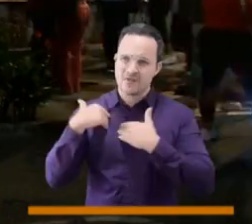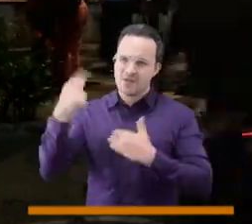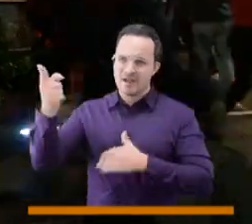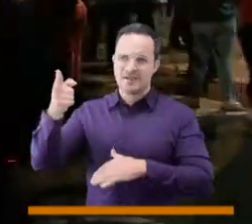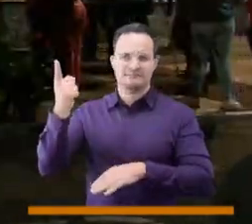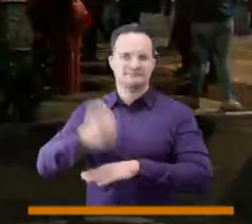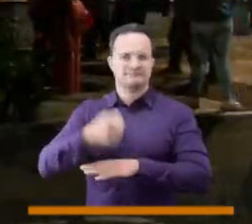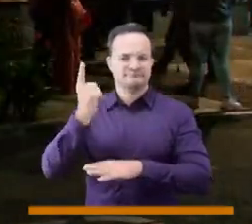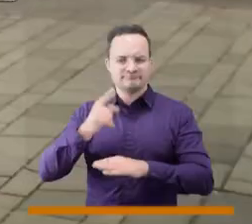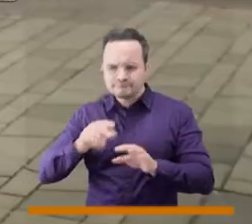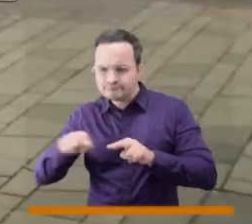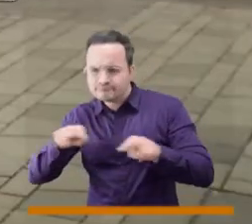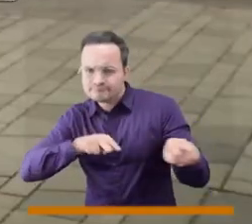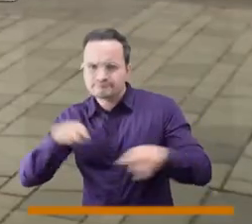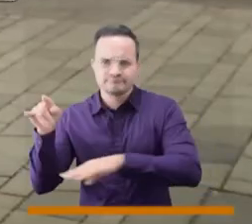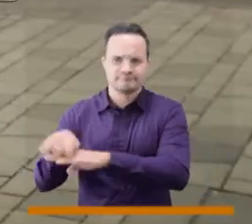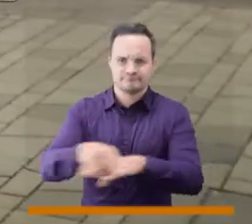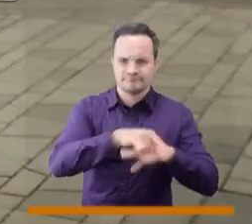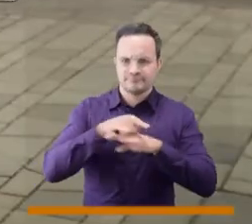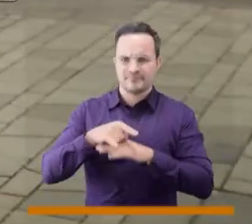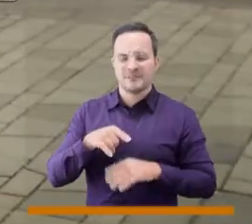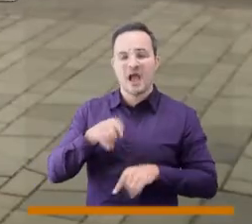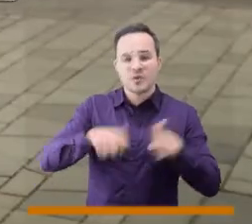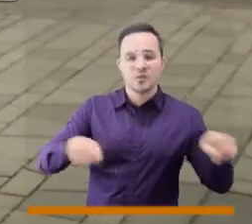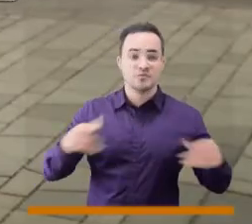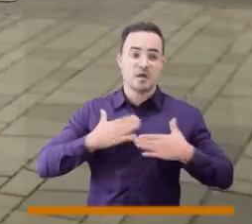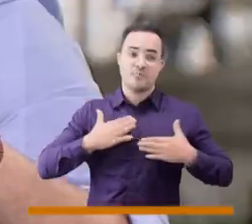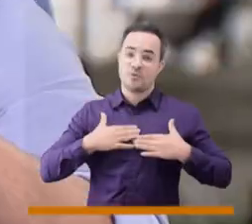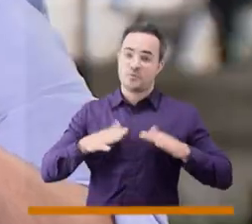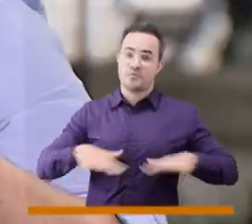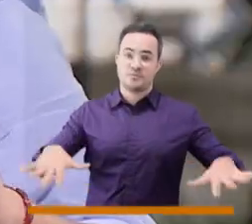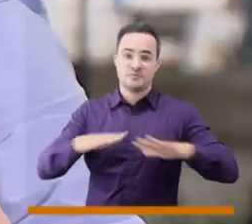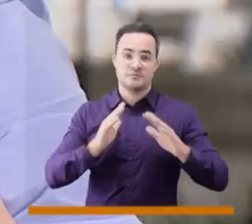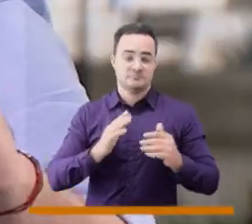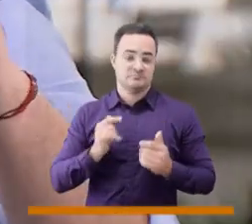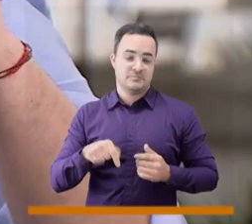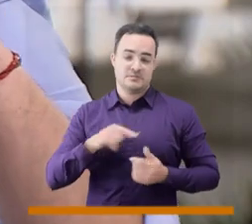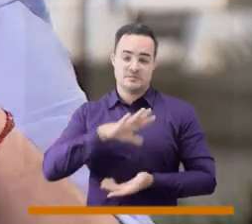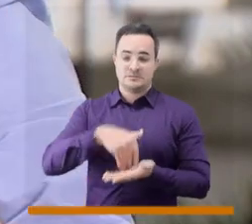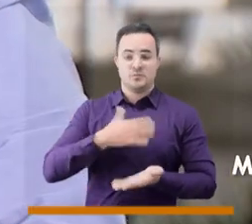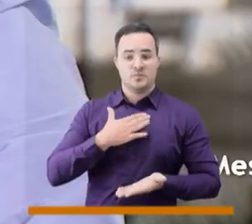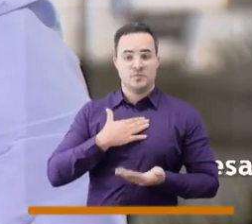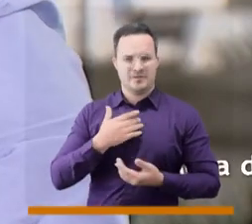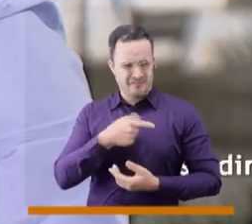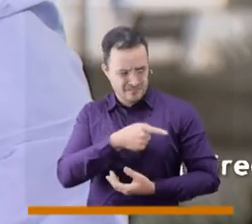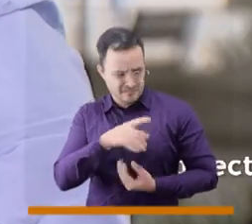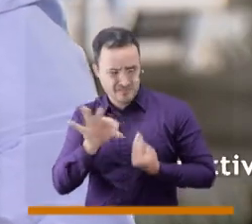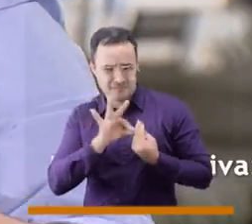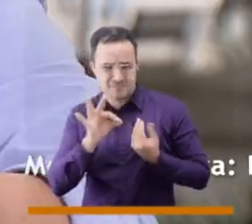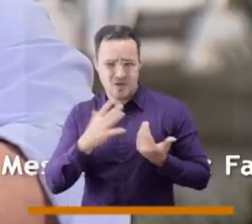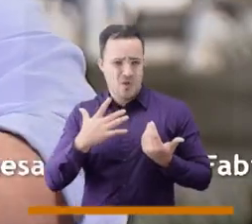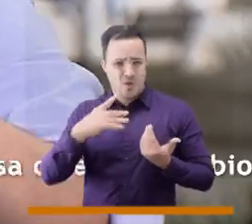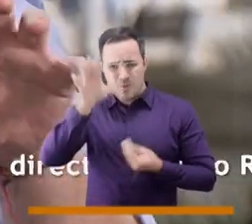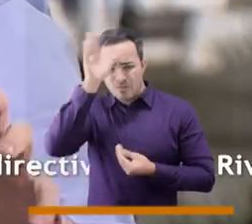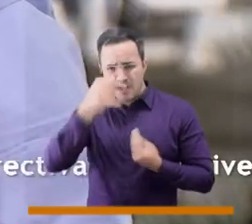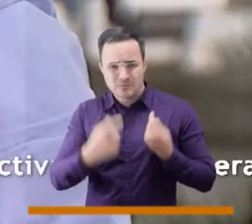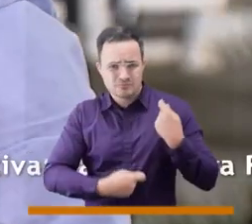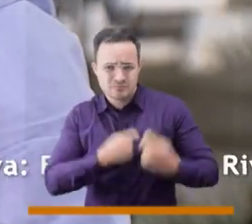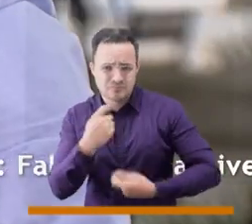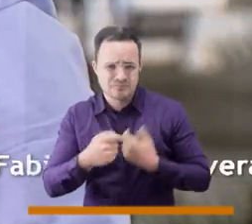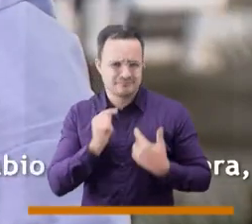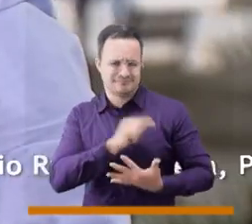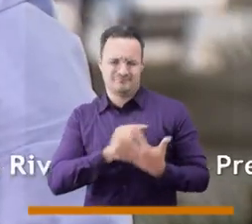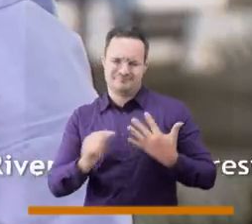grupos delincuenciales que creen que son los dueños de este territorio, porque debe ser el Estado con las reglas de juego de la Constitución. Y sumando todos estos